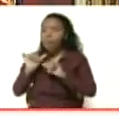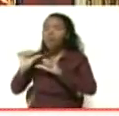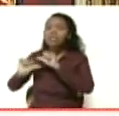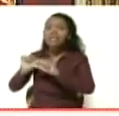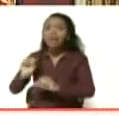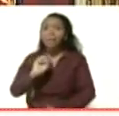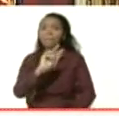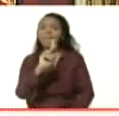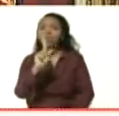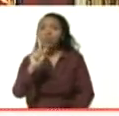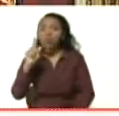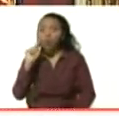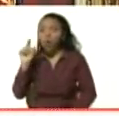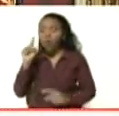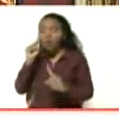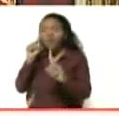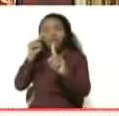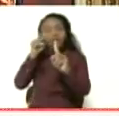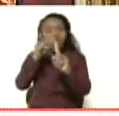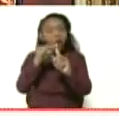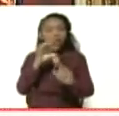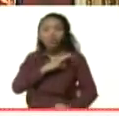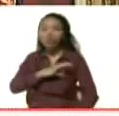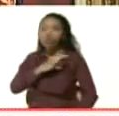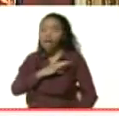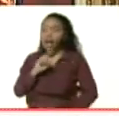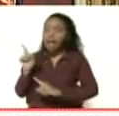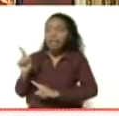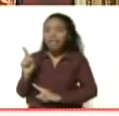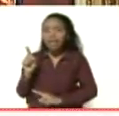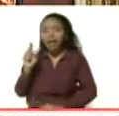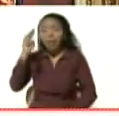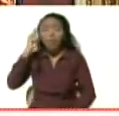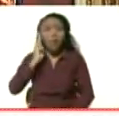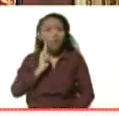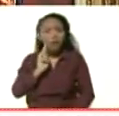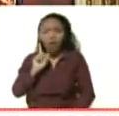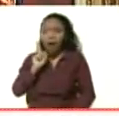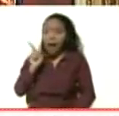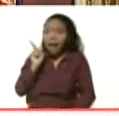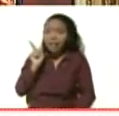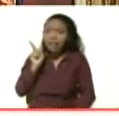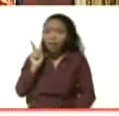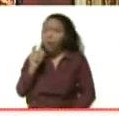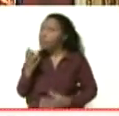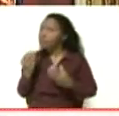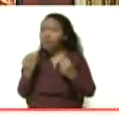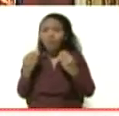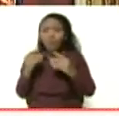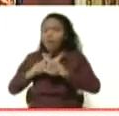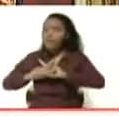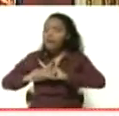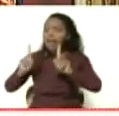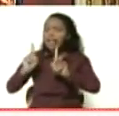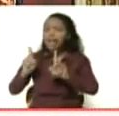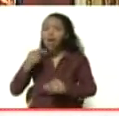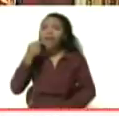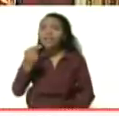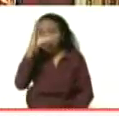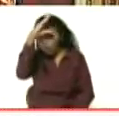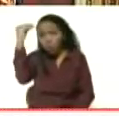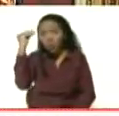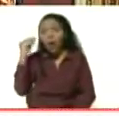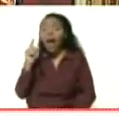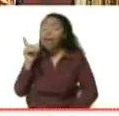XXI con perspectiva socialista, el socialismo bolivariano, muy, muy a diferencia de lo que dice Trump en sus